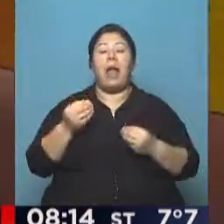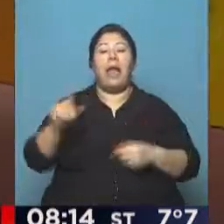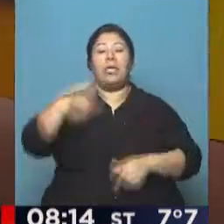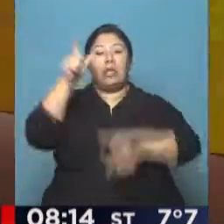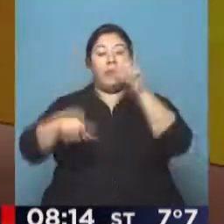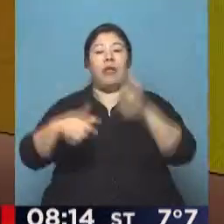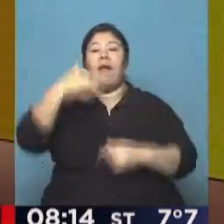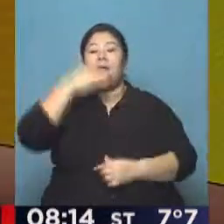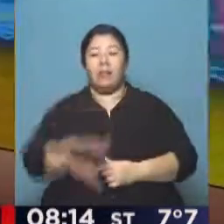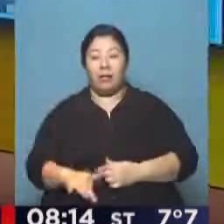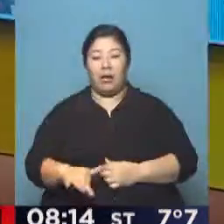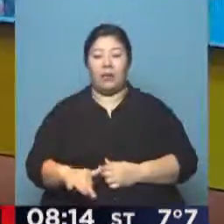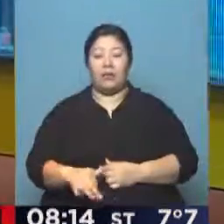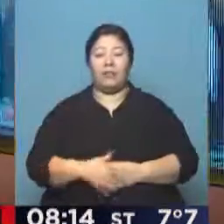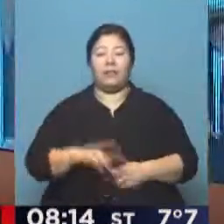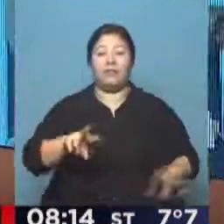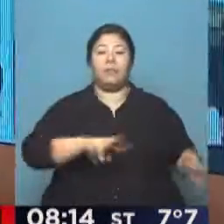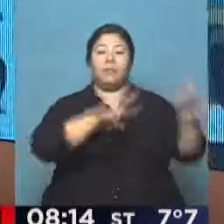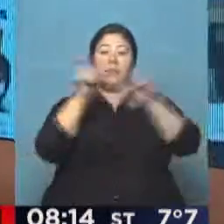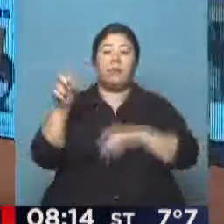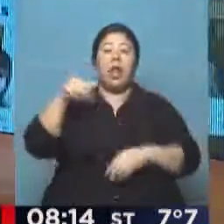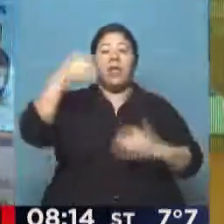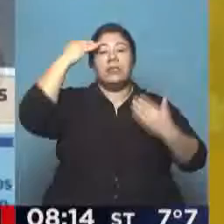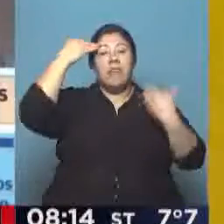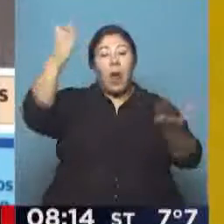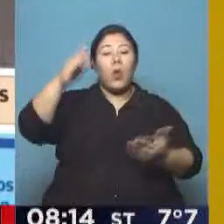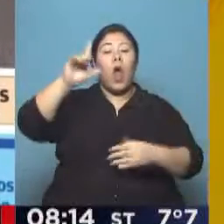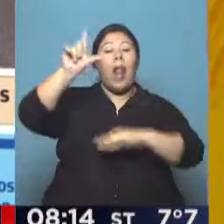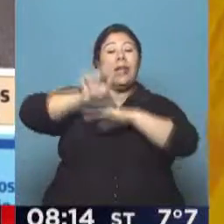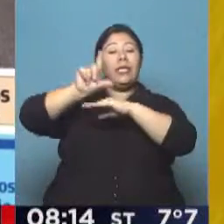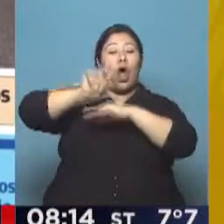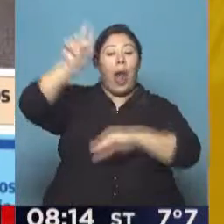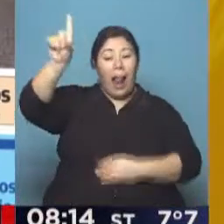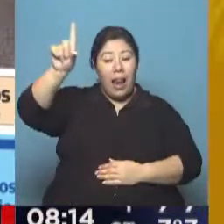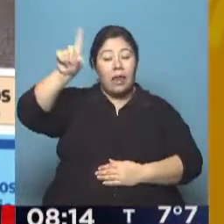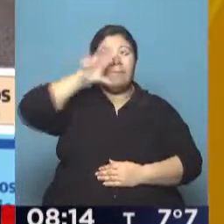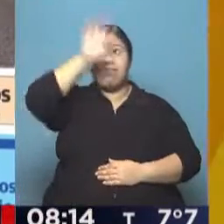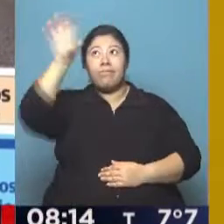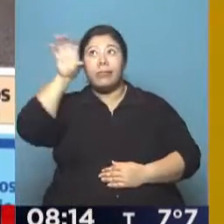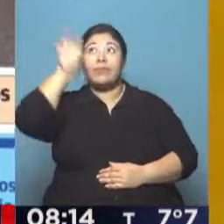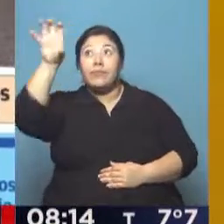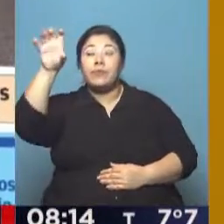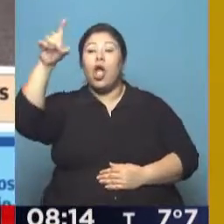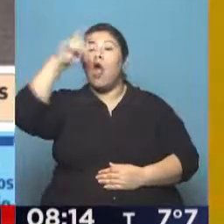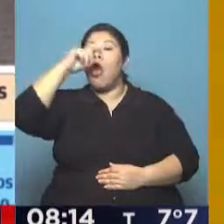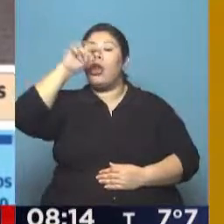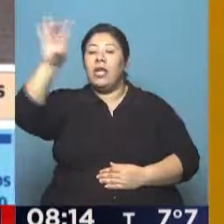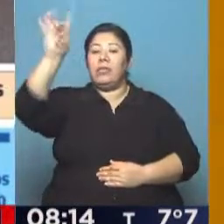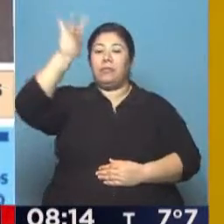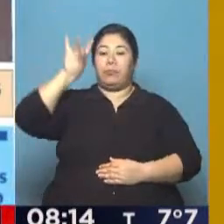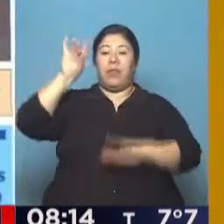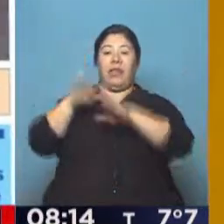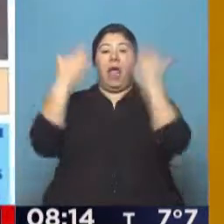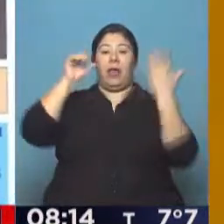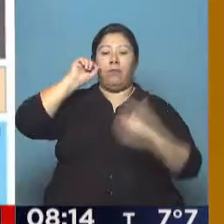¿Les parece que saludemos en este caso a el litoral, a Corrientes? Bueno, buenos días para todos. Qué lindo país tenemos, el norte